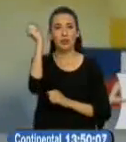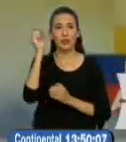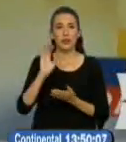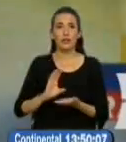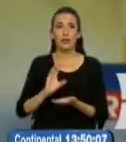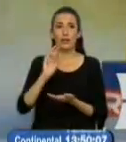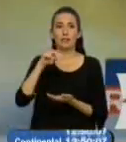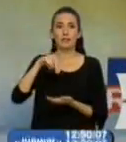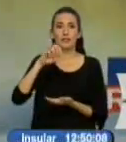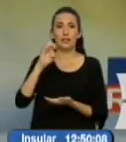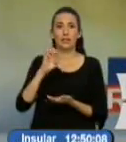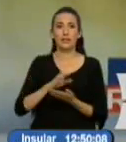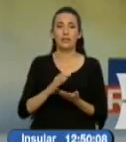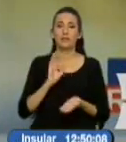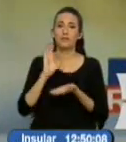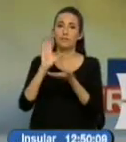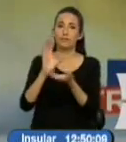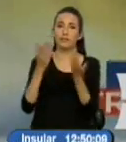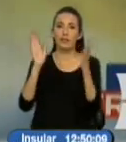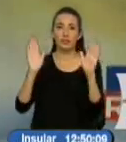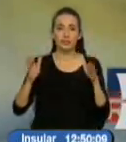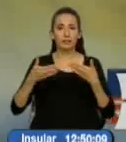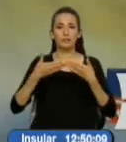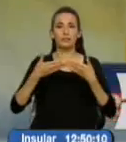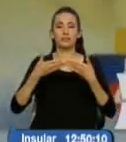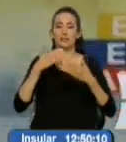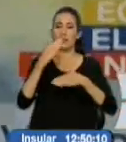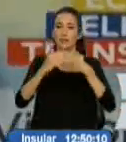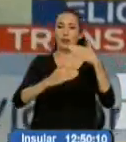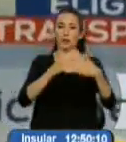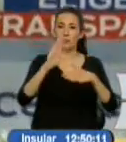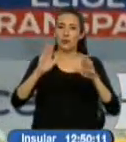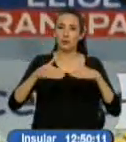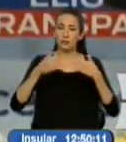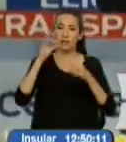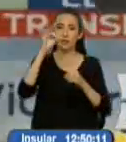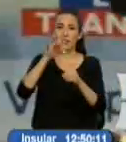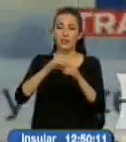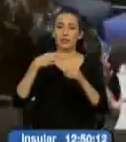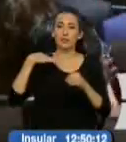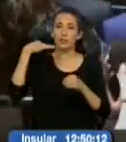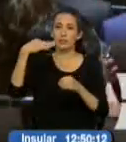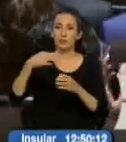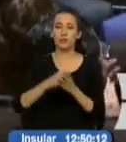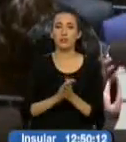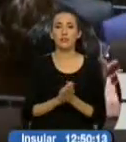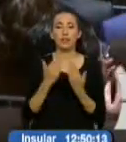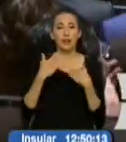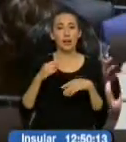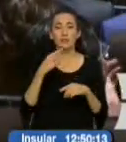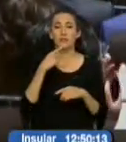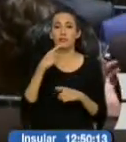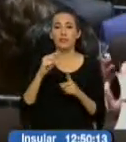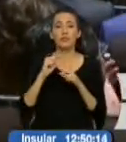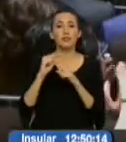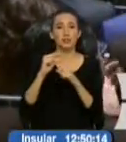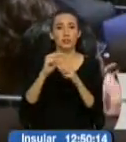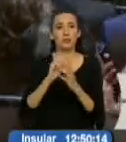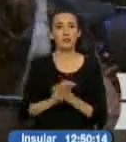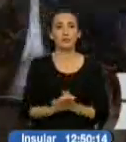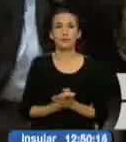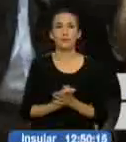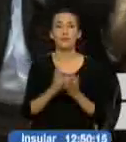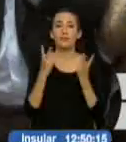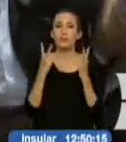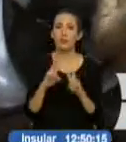Consejo Nacional Electoral. Y se cierra un ciclo y expresión democrática del pueblo ecuatoriano en las urnas. Así lo destacaron en la ceremonia. Pero